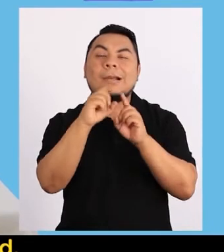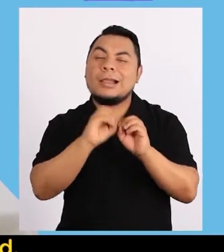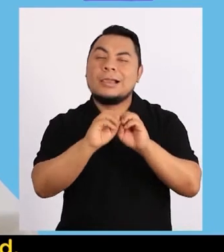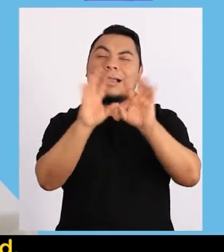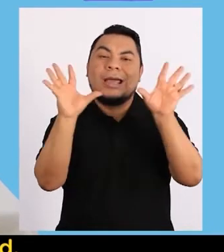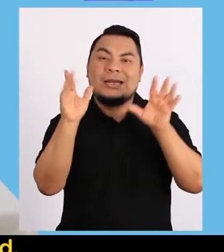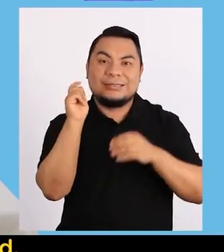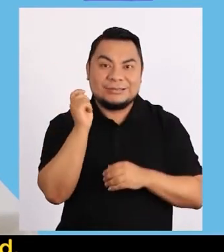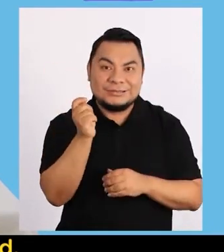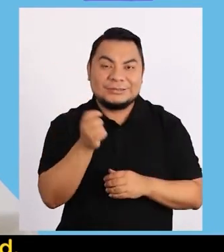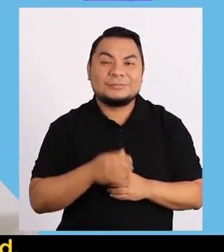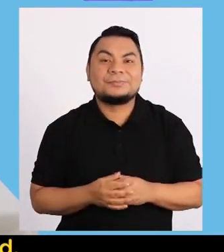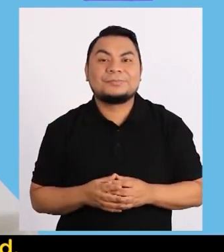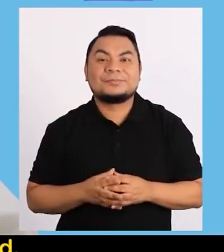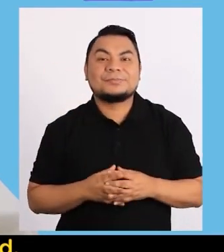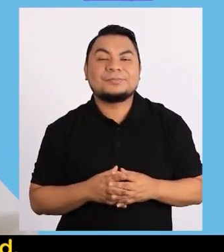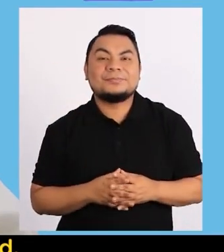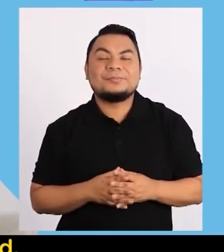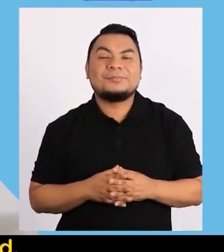claridad.